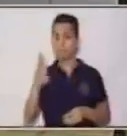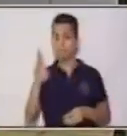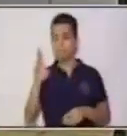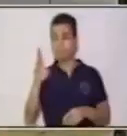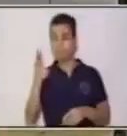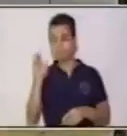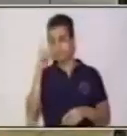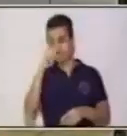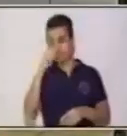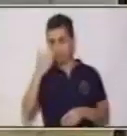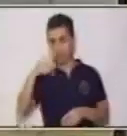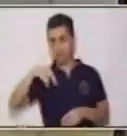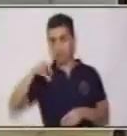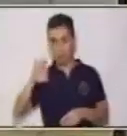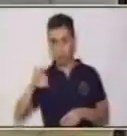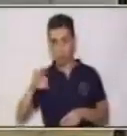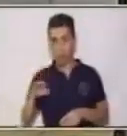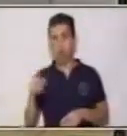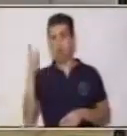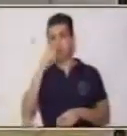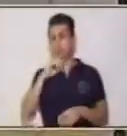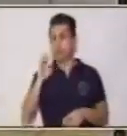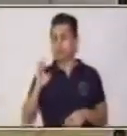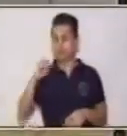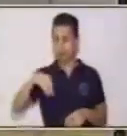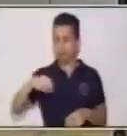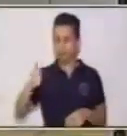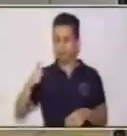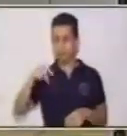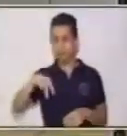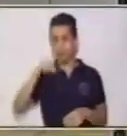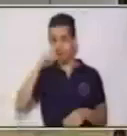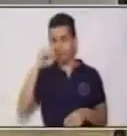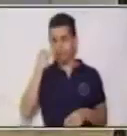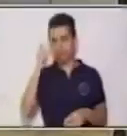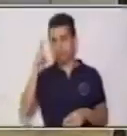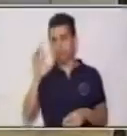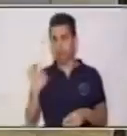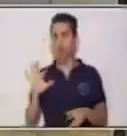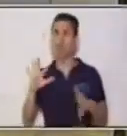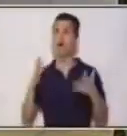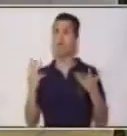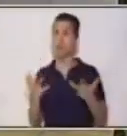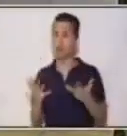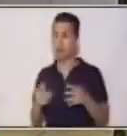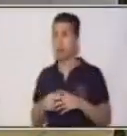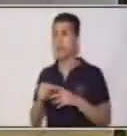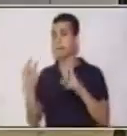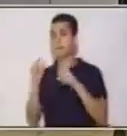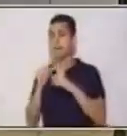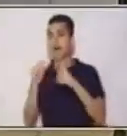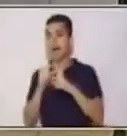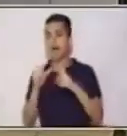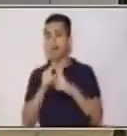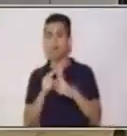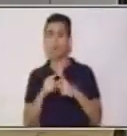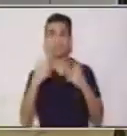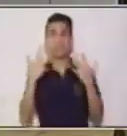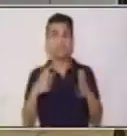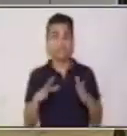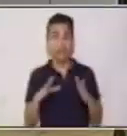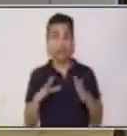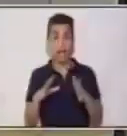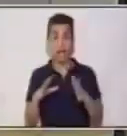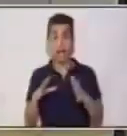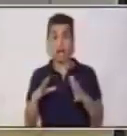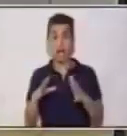extranjerismos dentro de esta clasificación son aquellas palabras que consisten en dar a